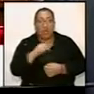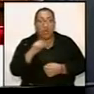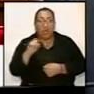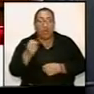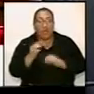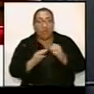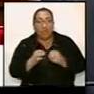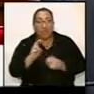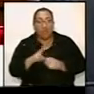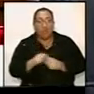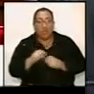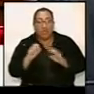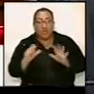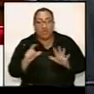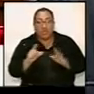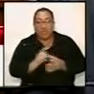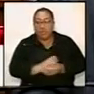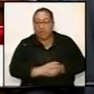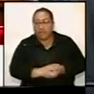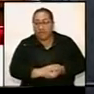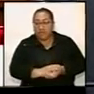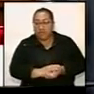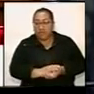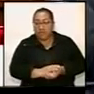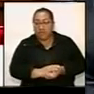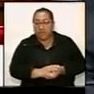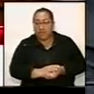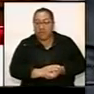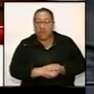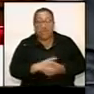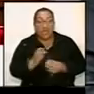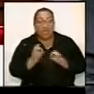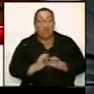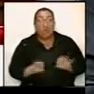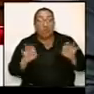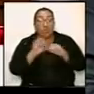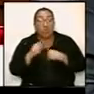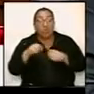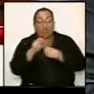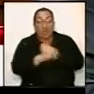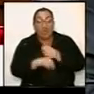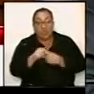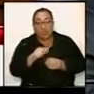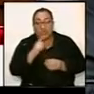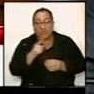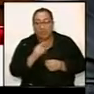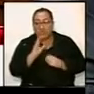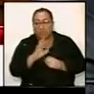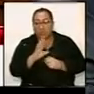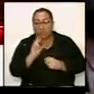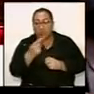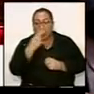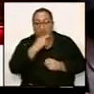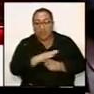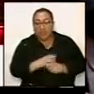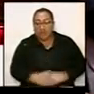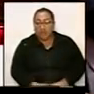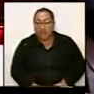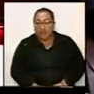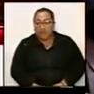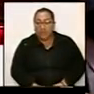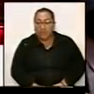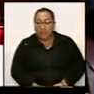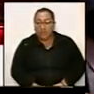Economía del 2007, decía, el tesoro más preciado de un país es su primera infancia.